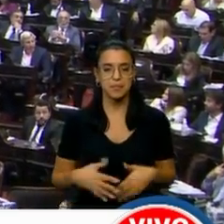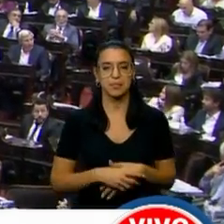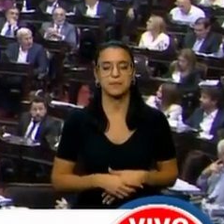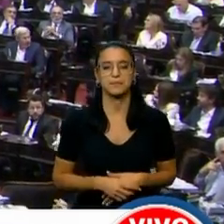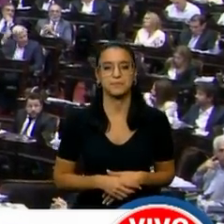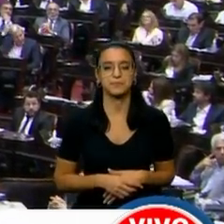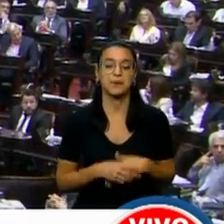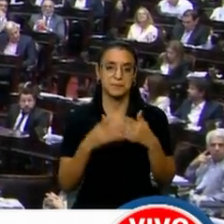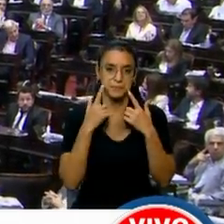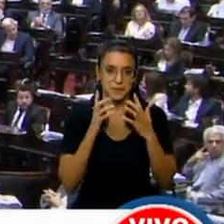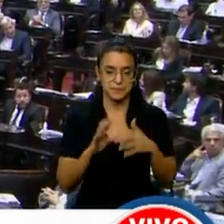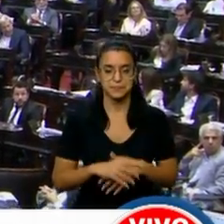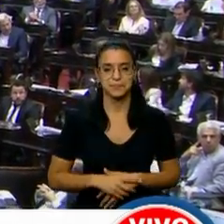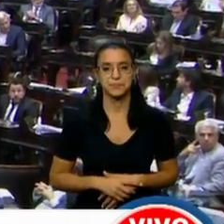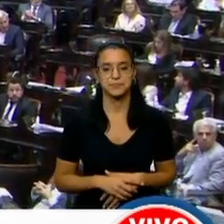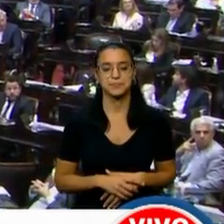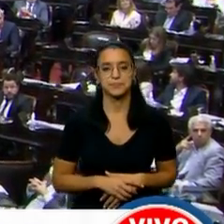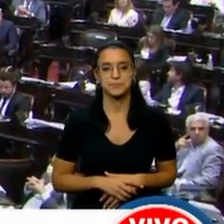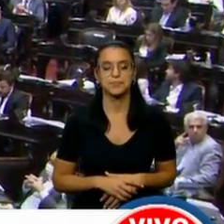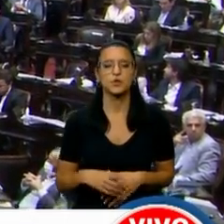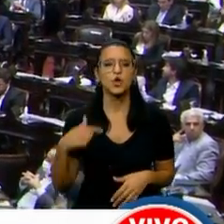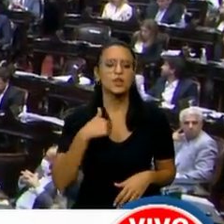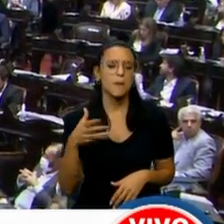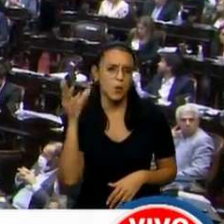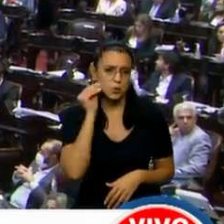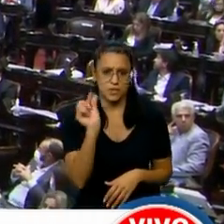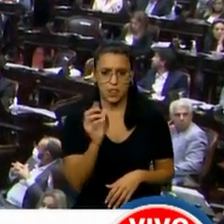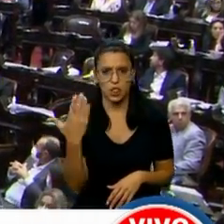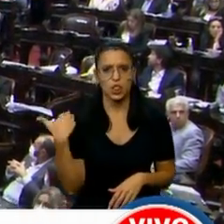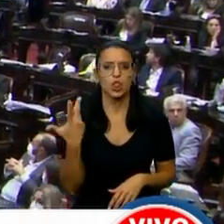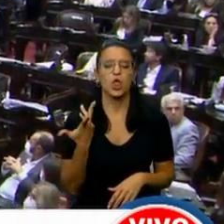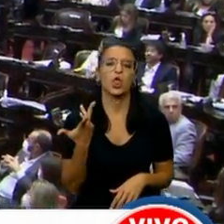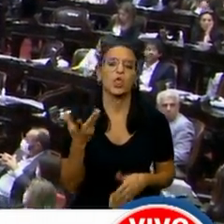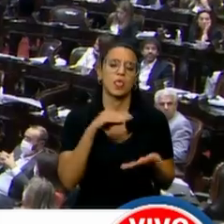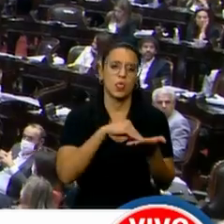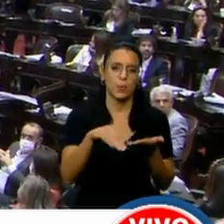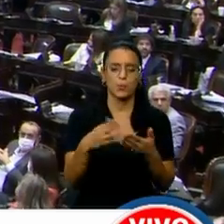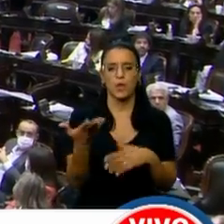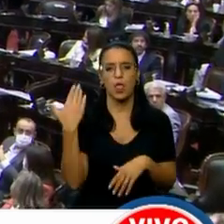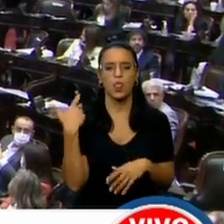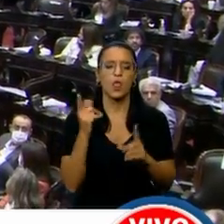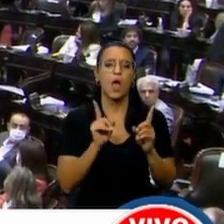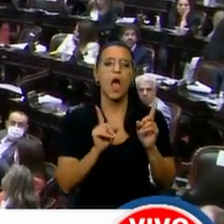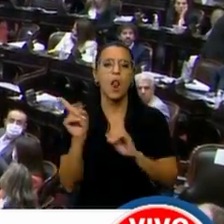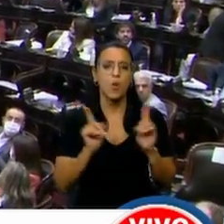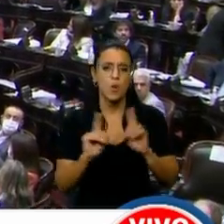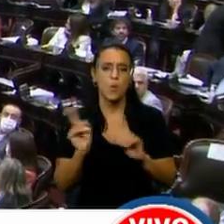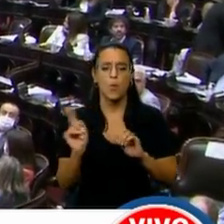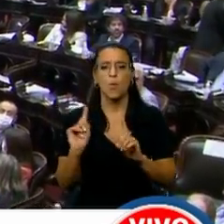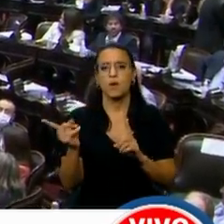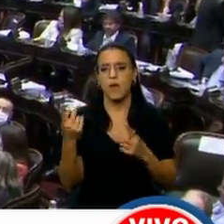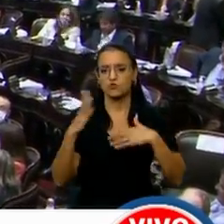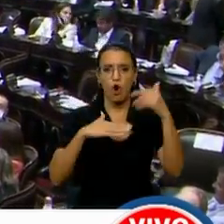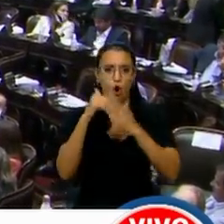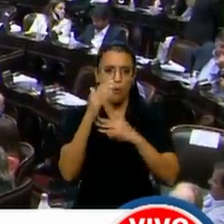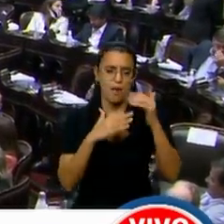mire estaba escuchando recién al diputado preopinante y algunas obras respecto de mi provincia ahora